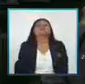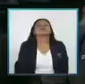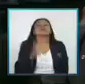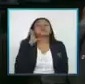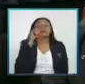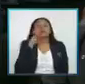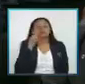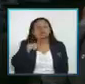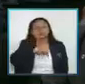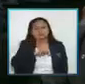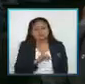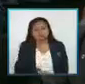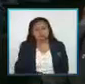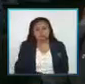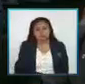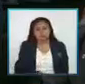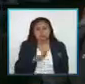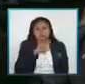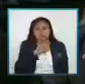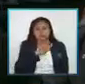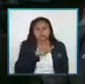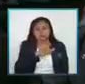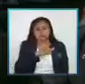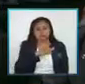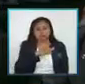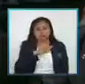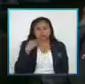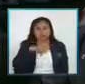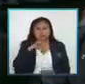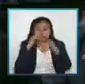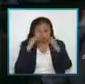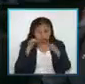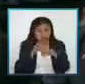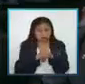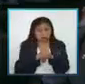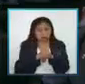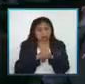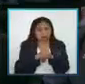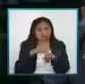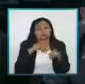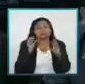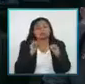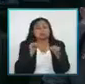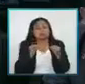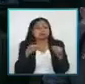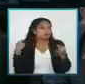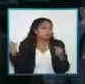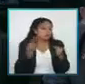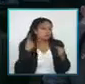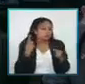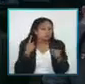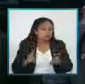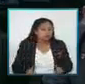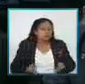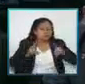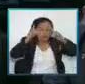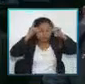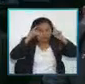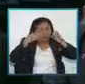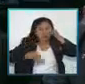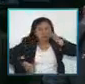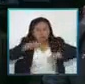Porque este ministerio tiene un ministerio público, tiene una gran importancia en el desarrollo